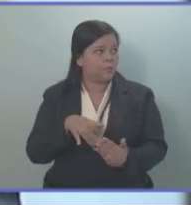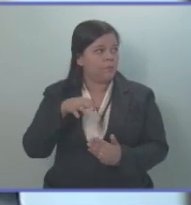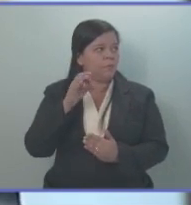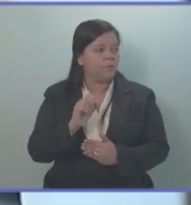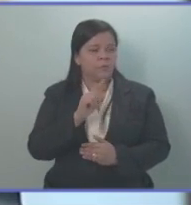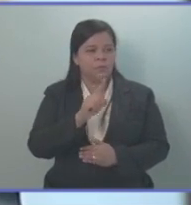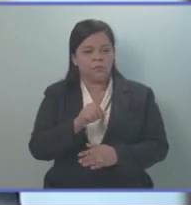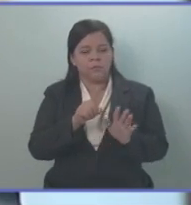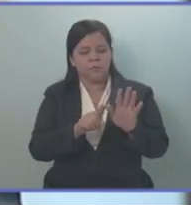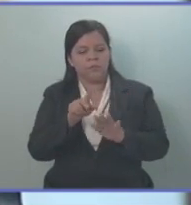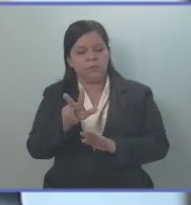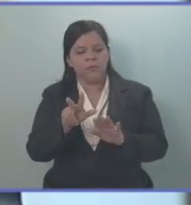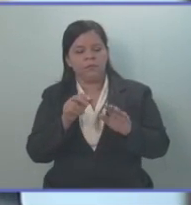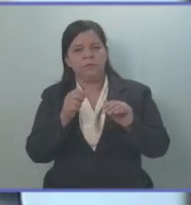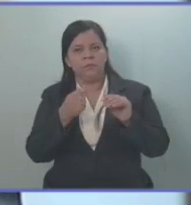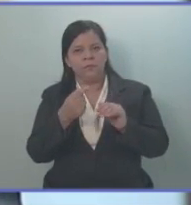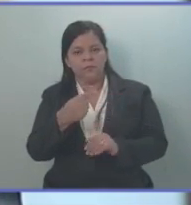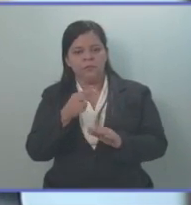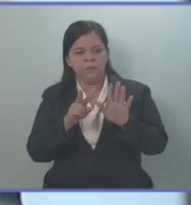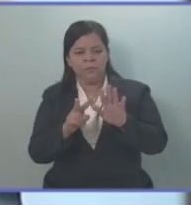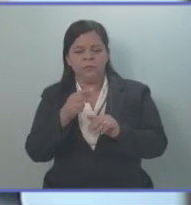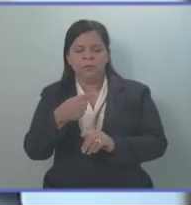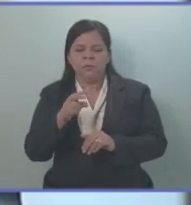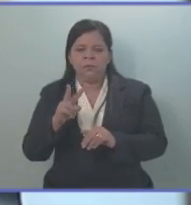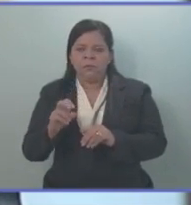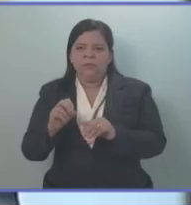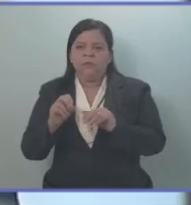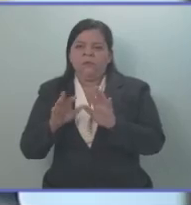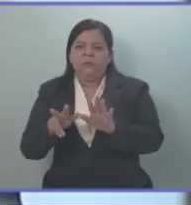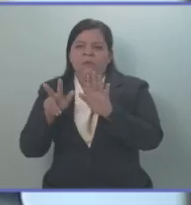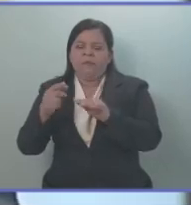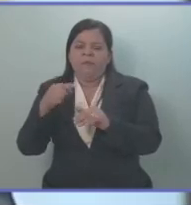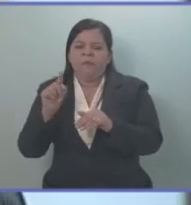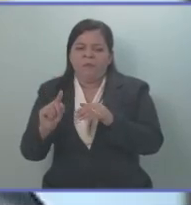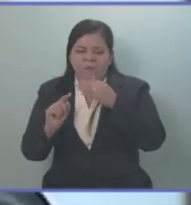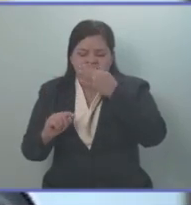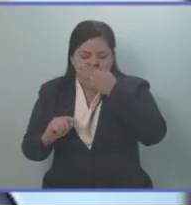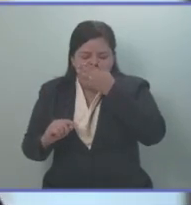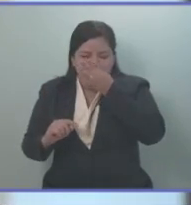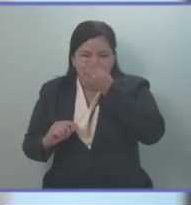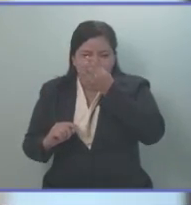expediente 168-7-2018-1.